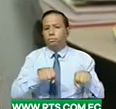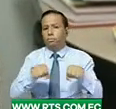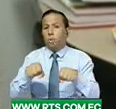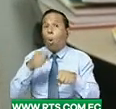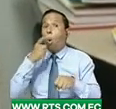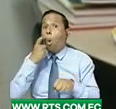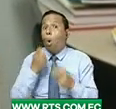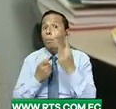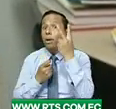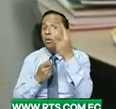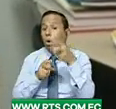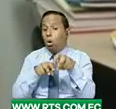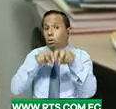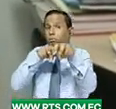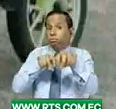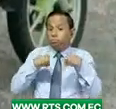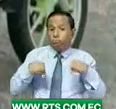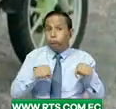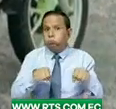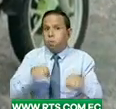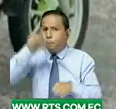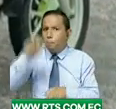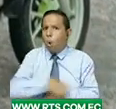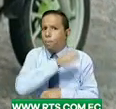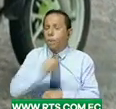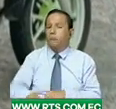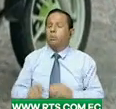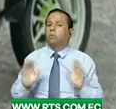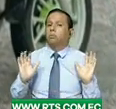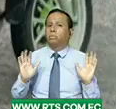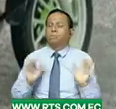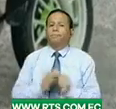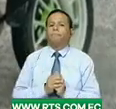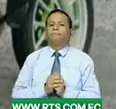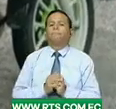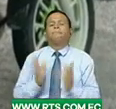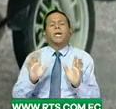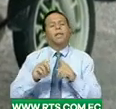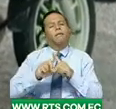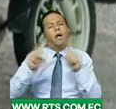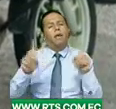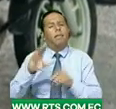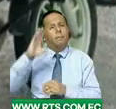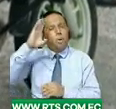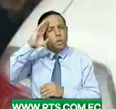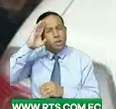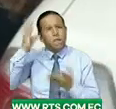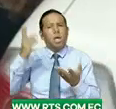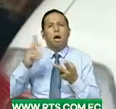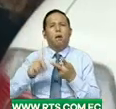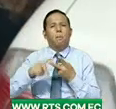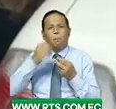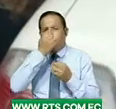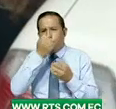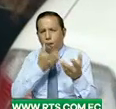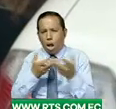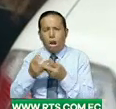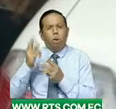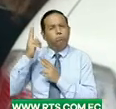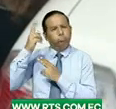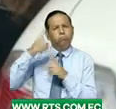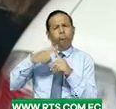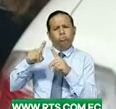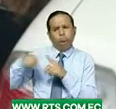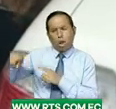pueden, transitar. No pueden ir. Están exentos de la ordenanza Policía Nacional, bomberos, Fuerzas Armadas, entre